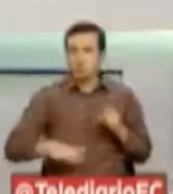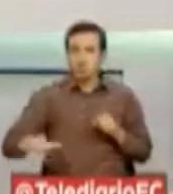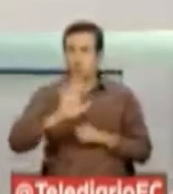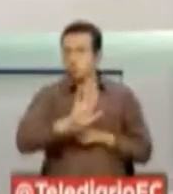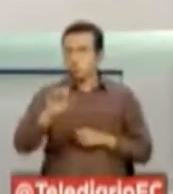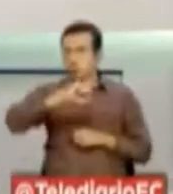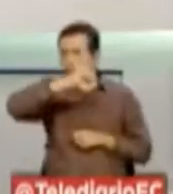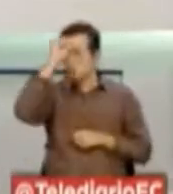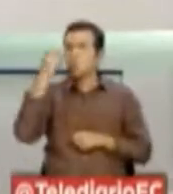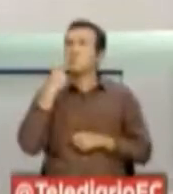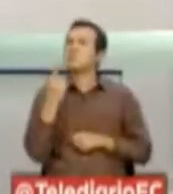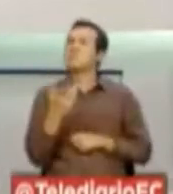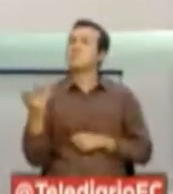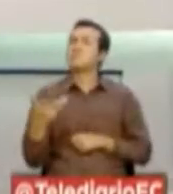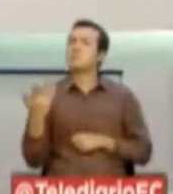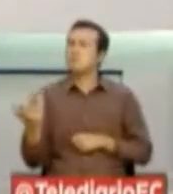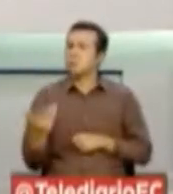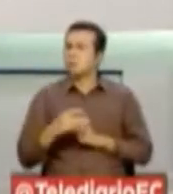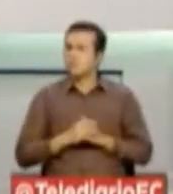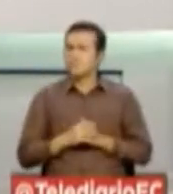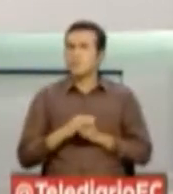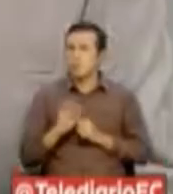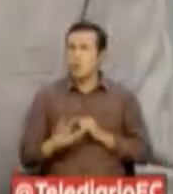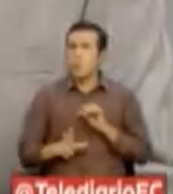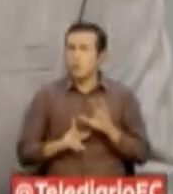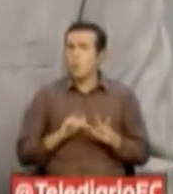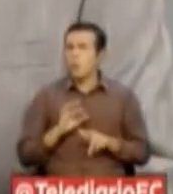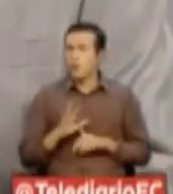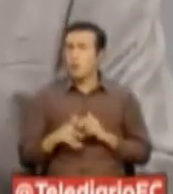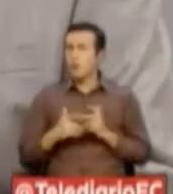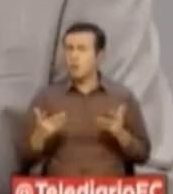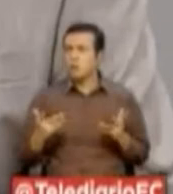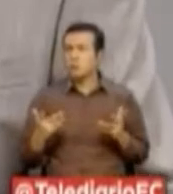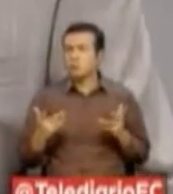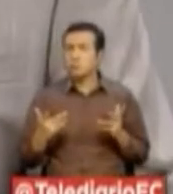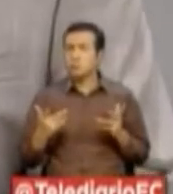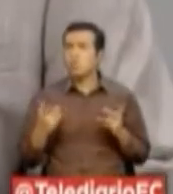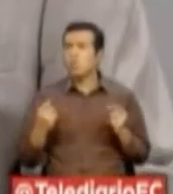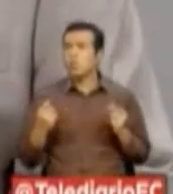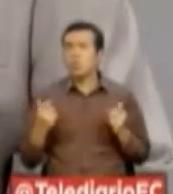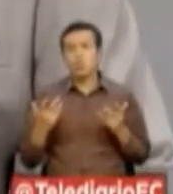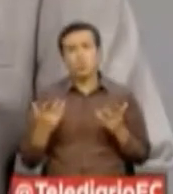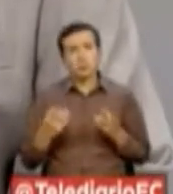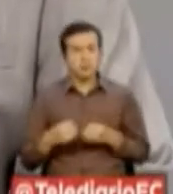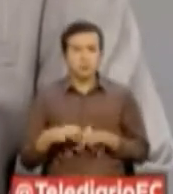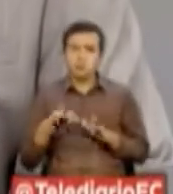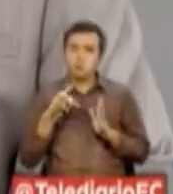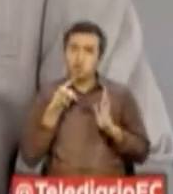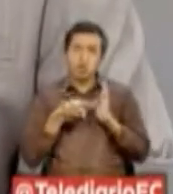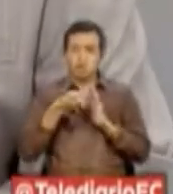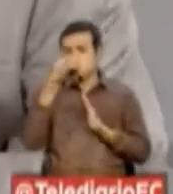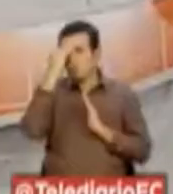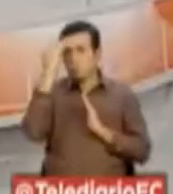cuando usted dice esto en la corrupción de restar recursos por ejemplo para la educación de qué magnitud